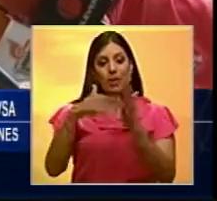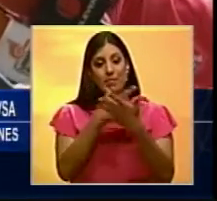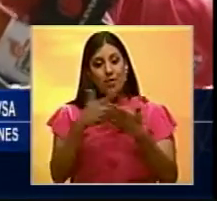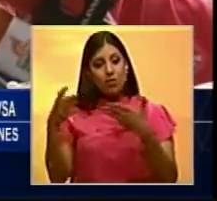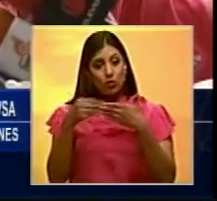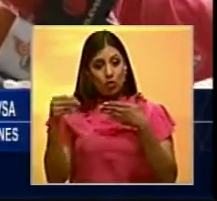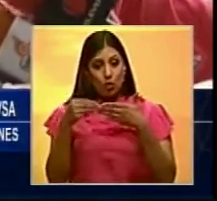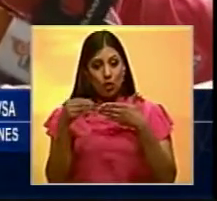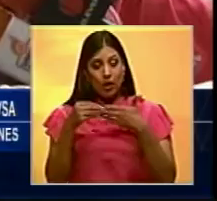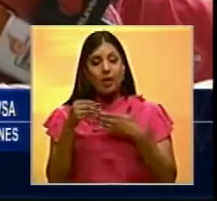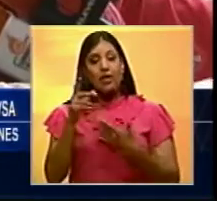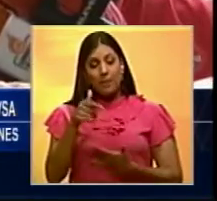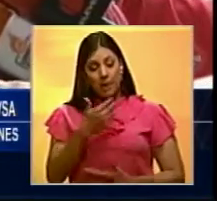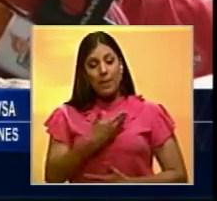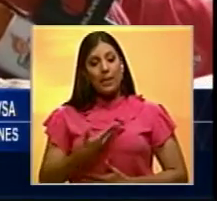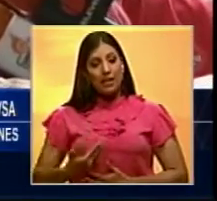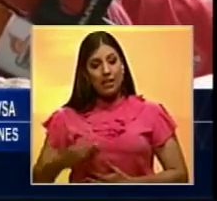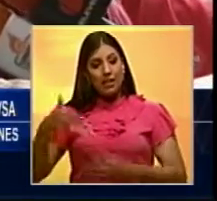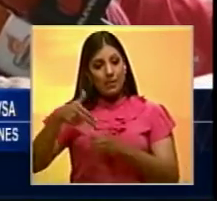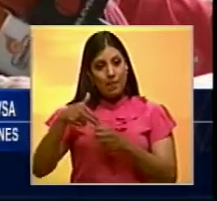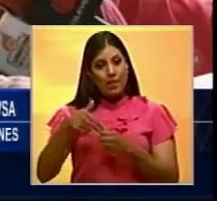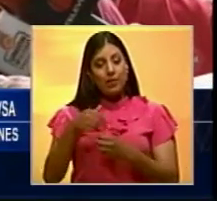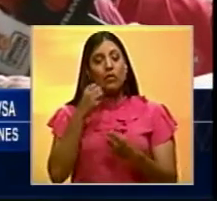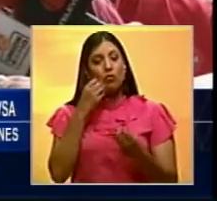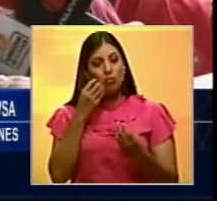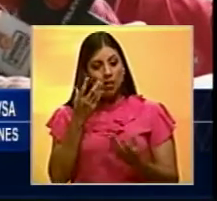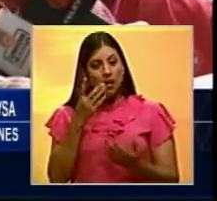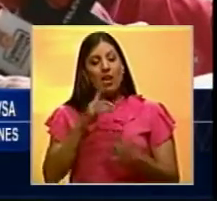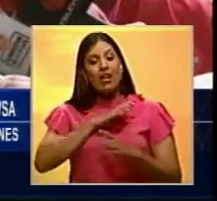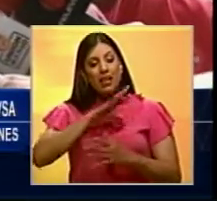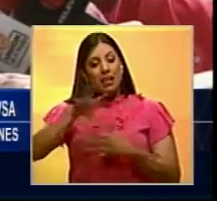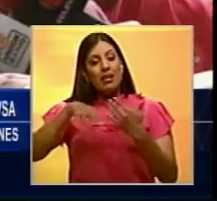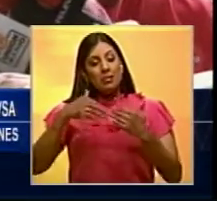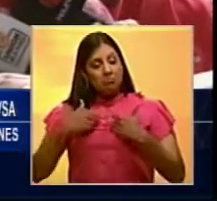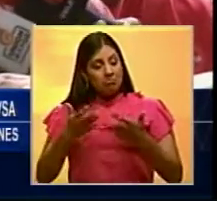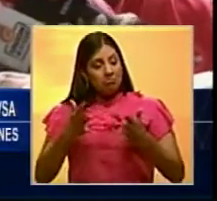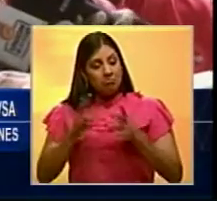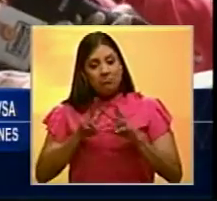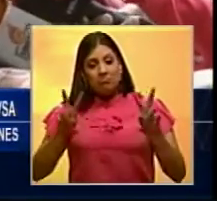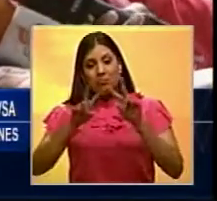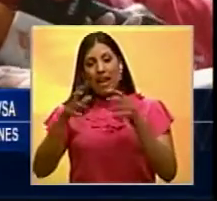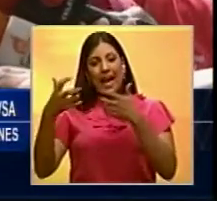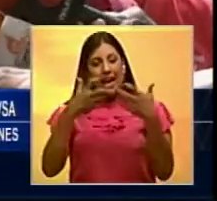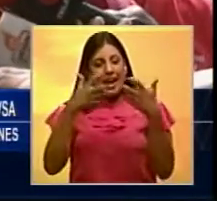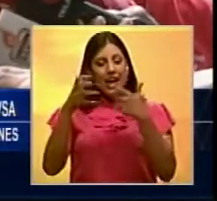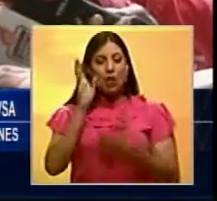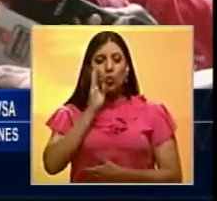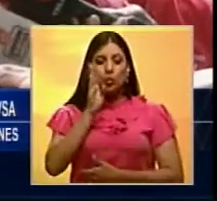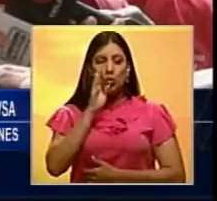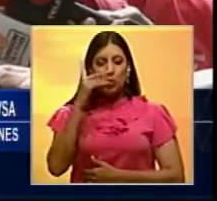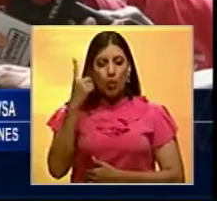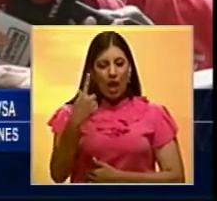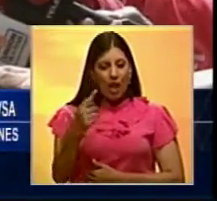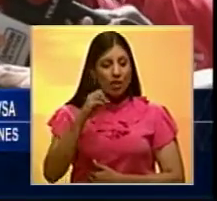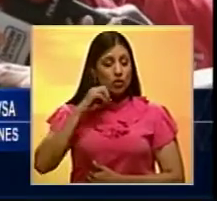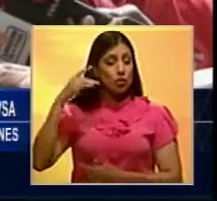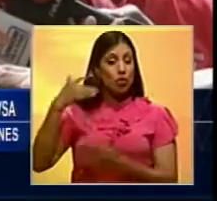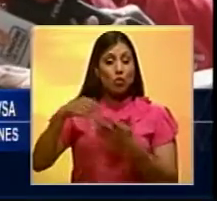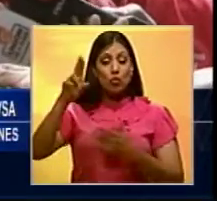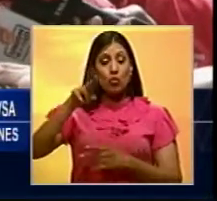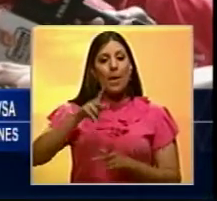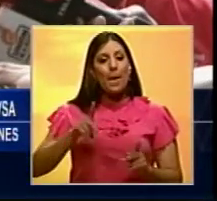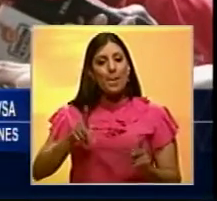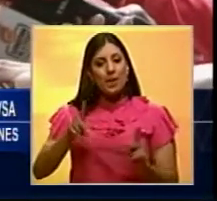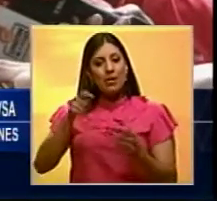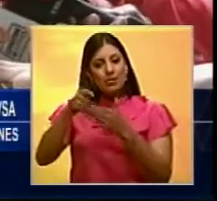de dólares. El también presidente de PDVSA dijo que se ha enfrentado victoriosamente una guerra mediática sin precedentes, lo que